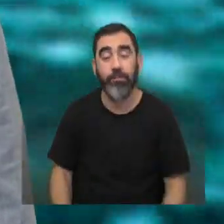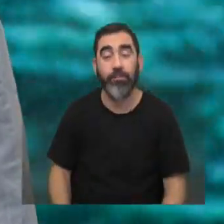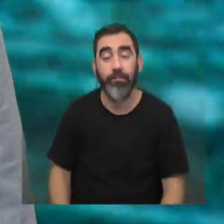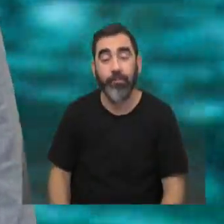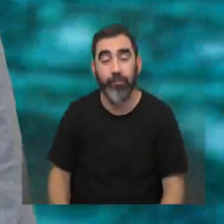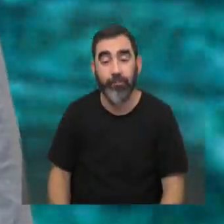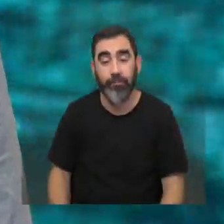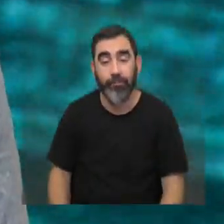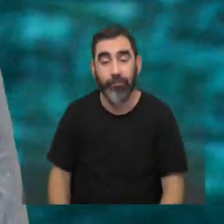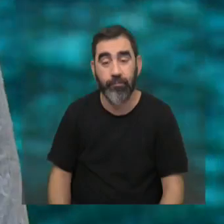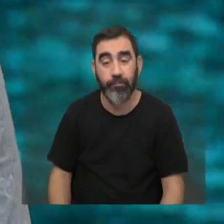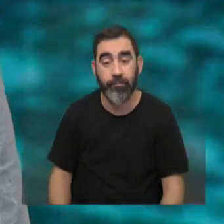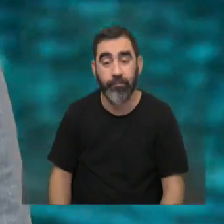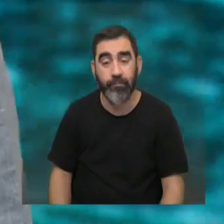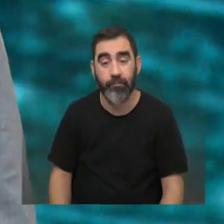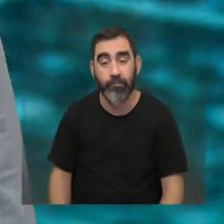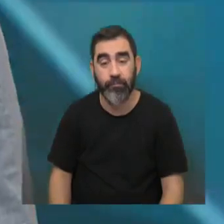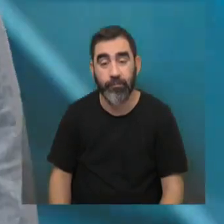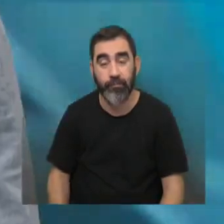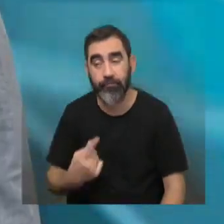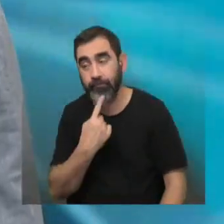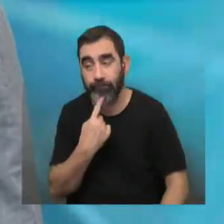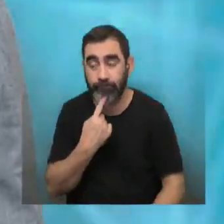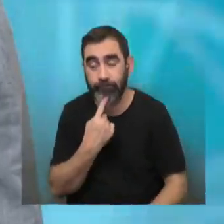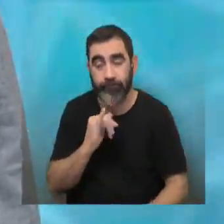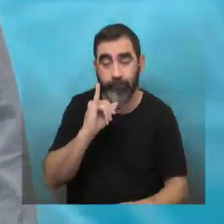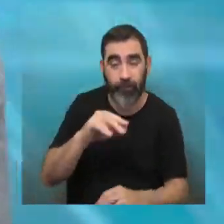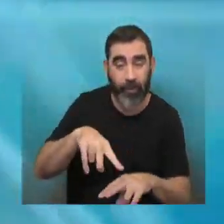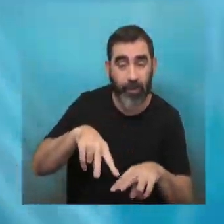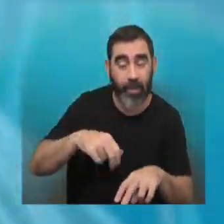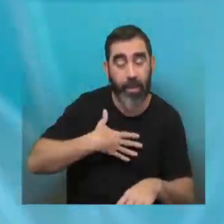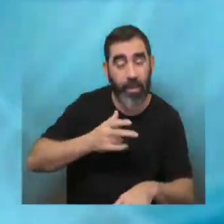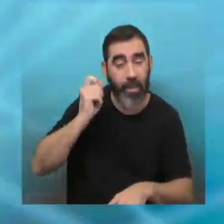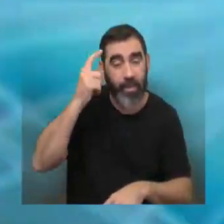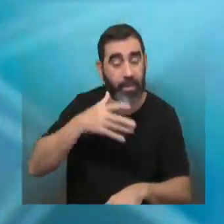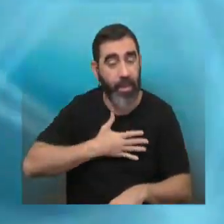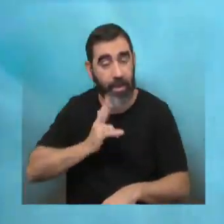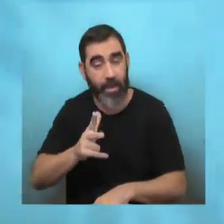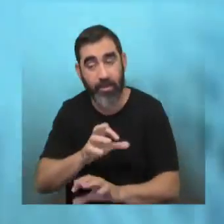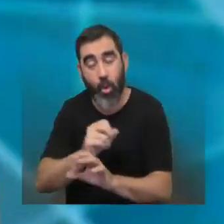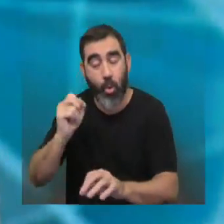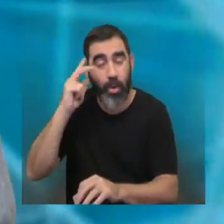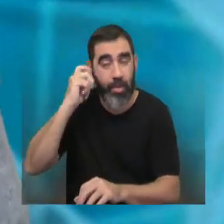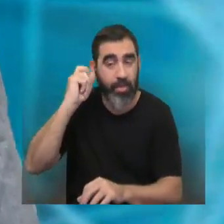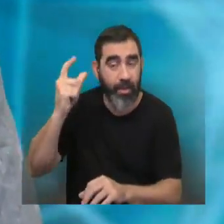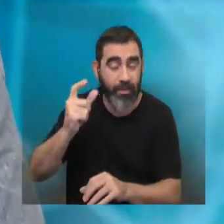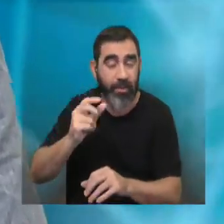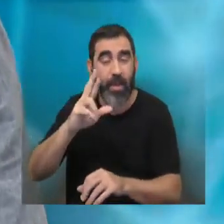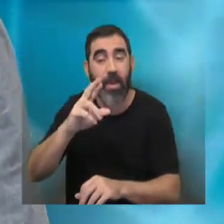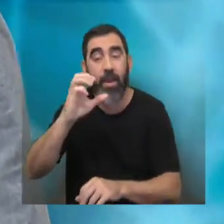está un poco la dicotomía entre la inteligencia humana o la inteligencia racional, en el sentido de